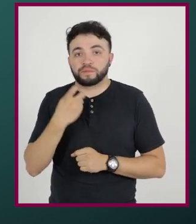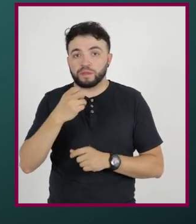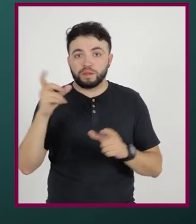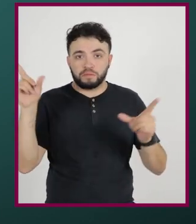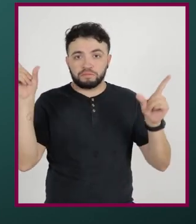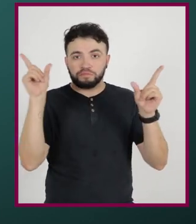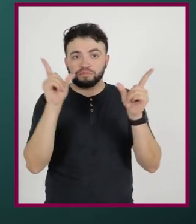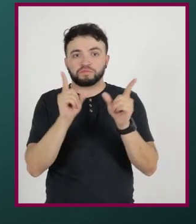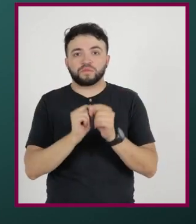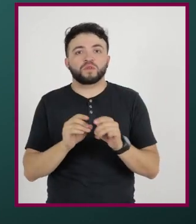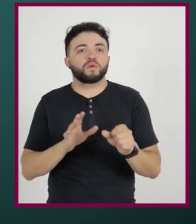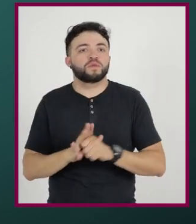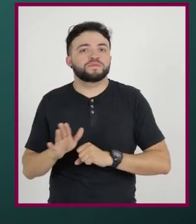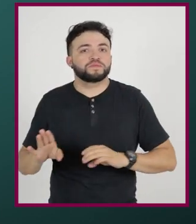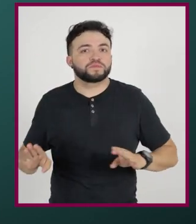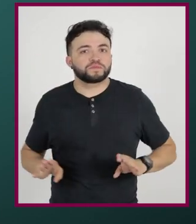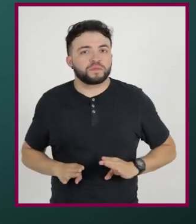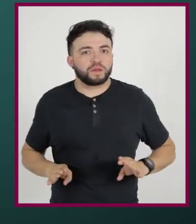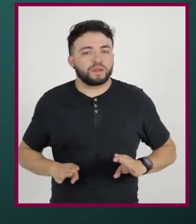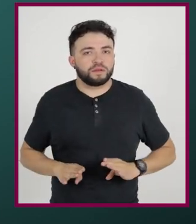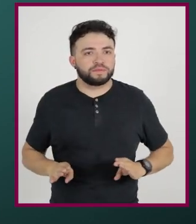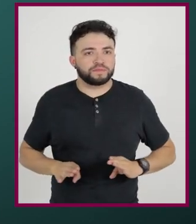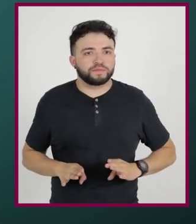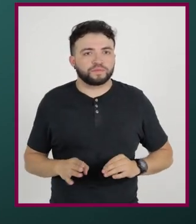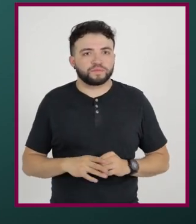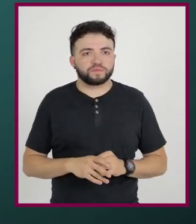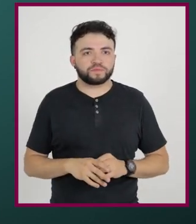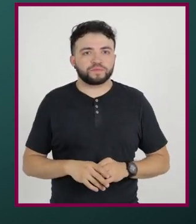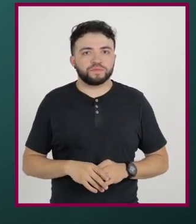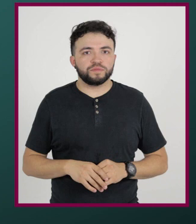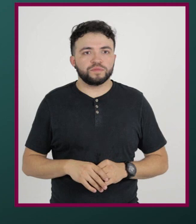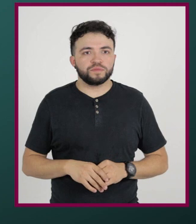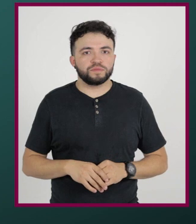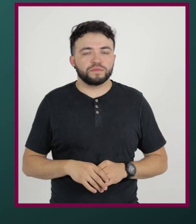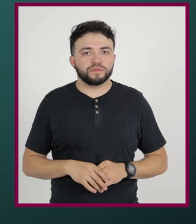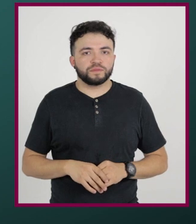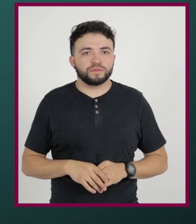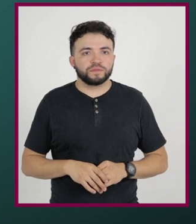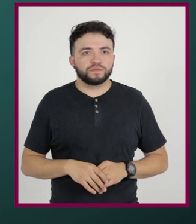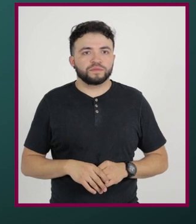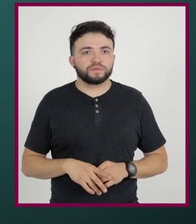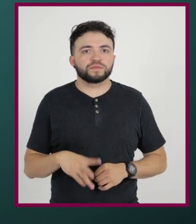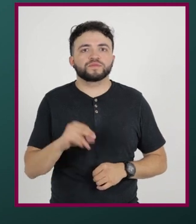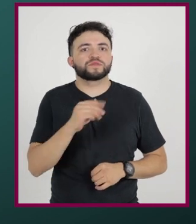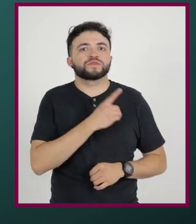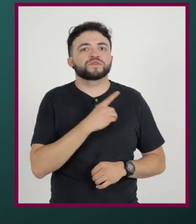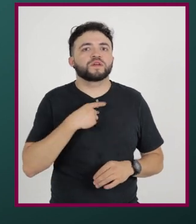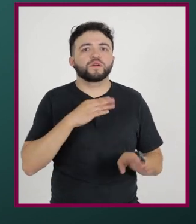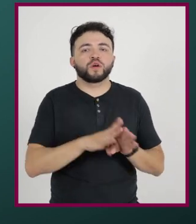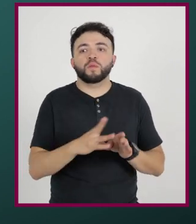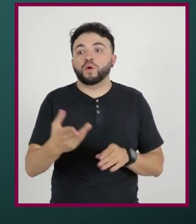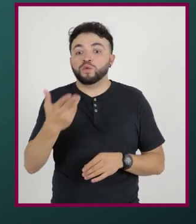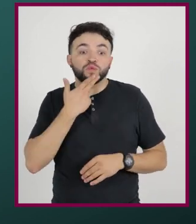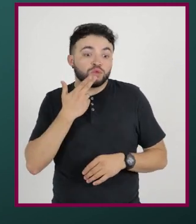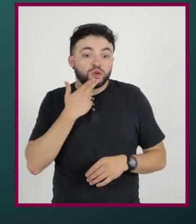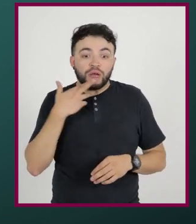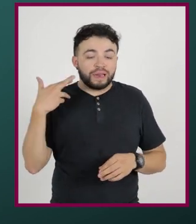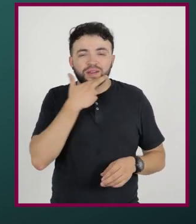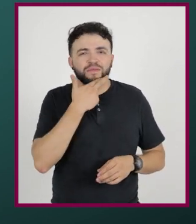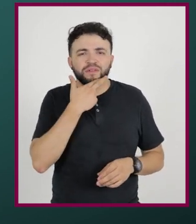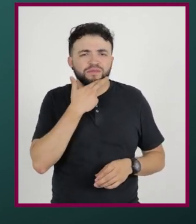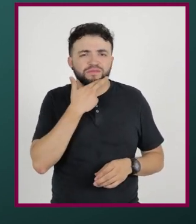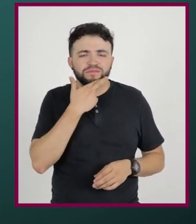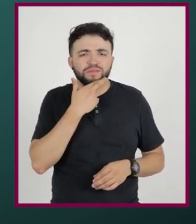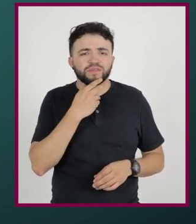entonces en este breve gráfico las características del texto literario. Su finalidad no es tener una utilidad